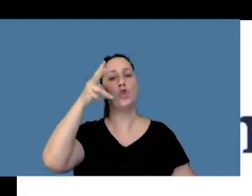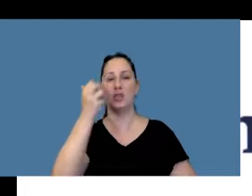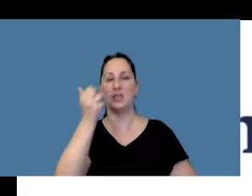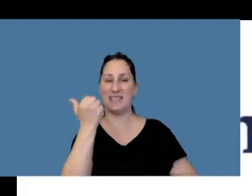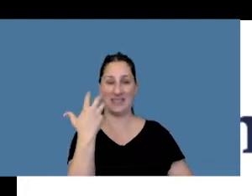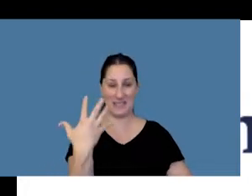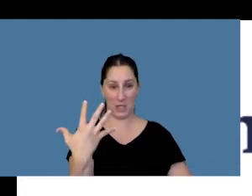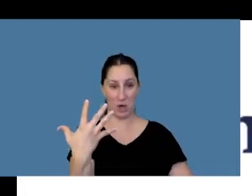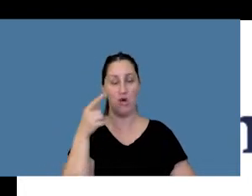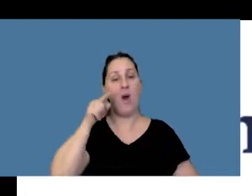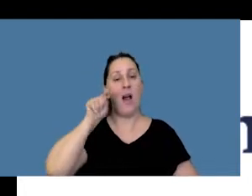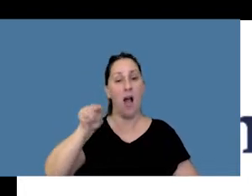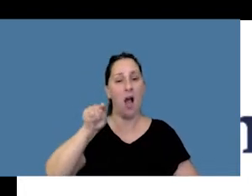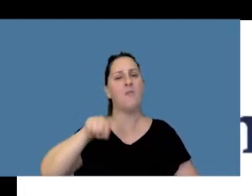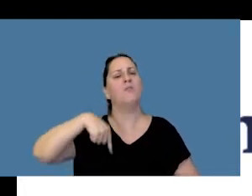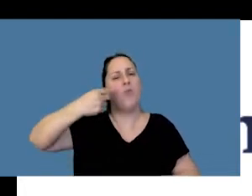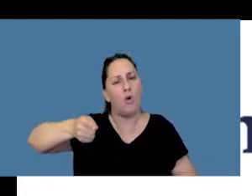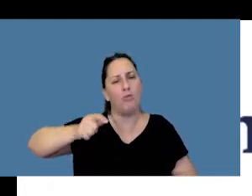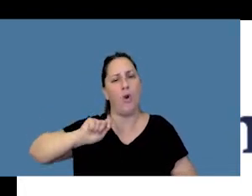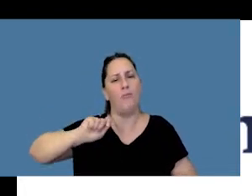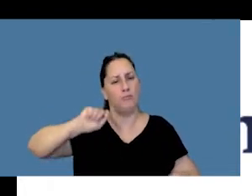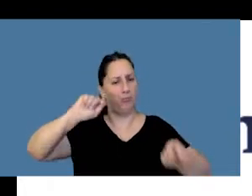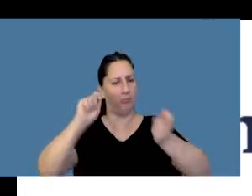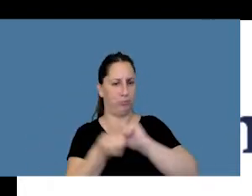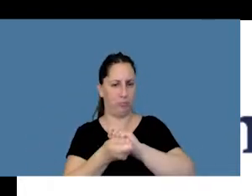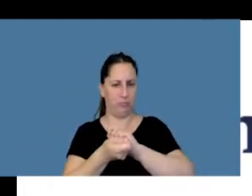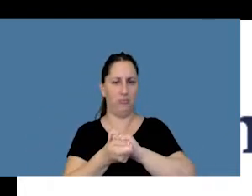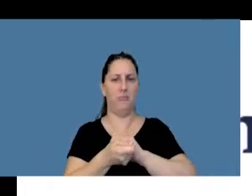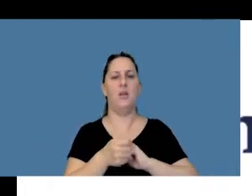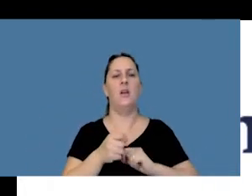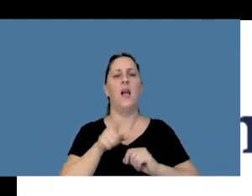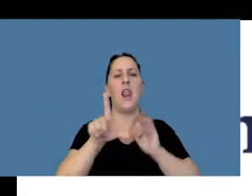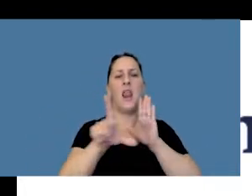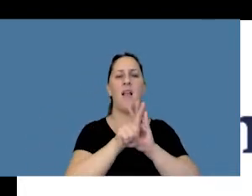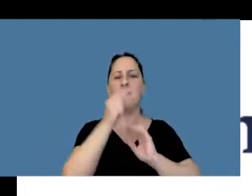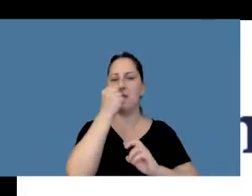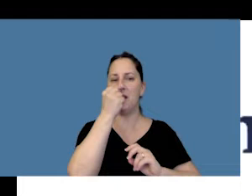25865, luego hubo un tercer ordenamiento, que es la de la ley